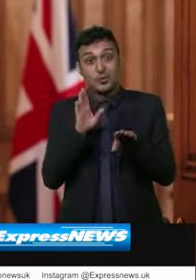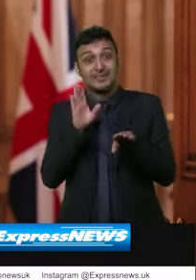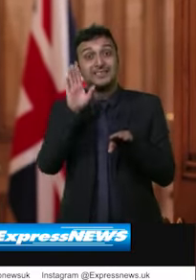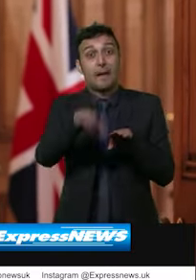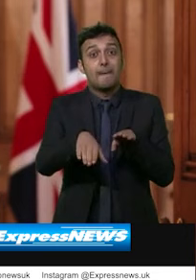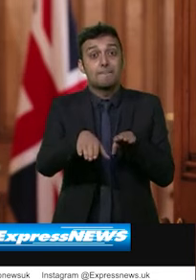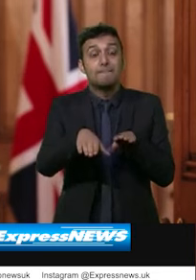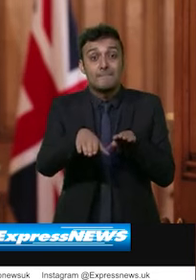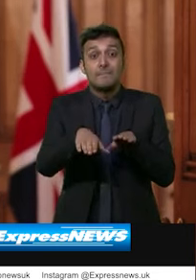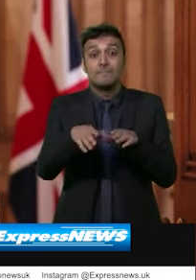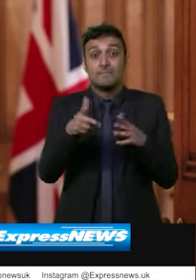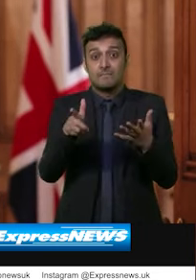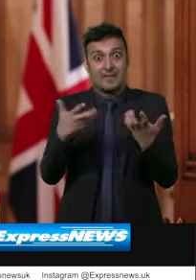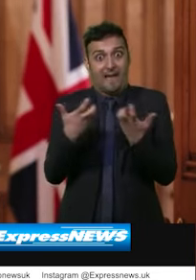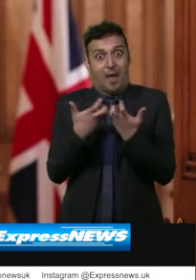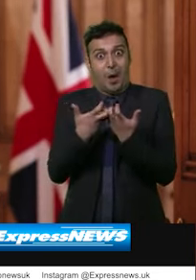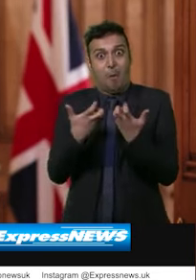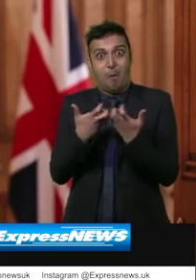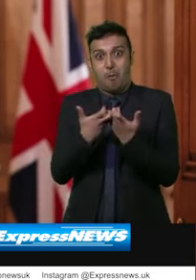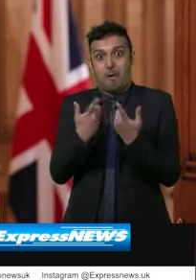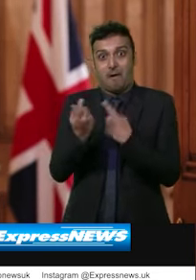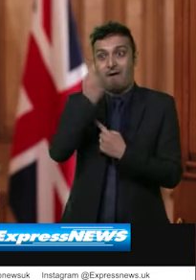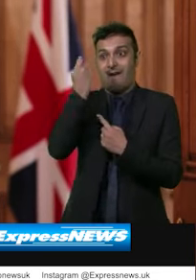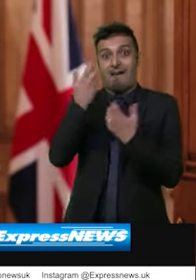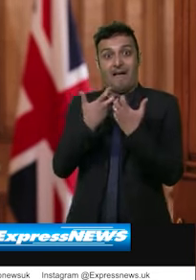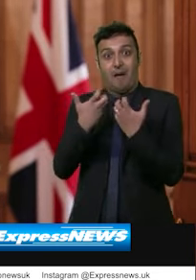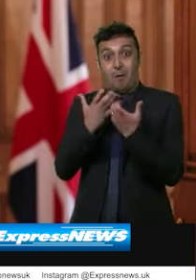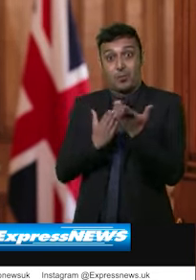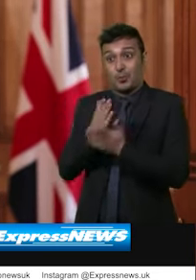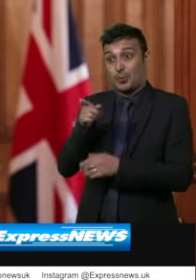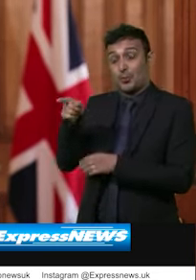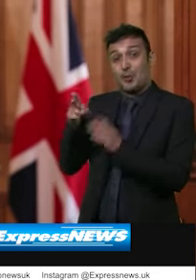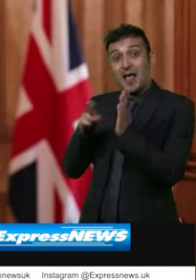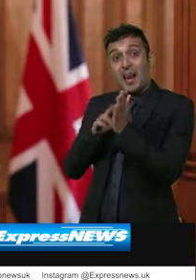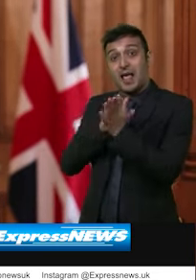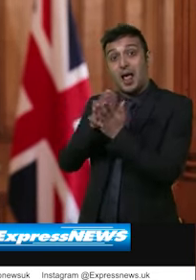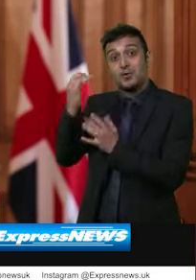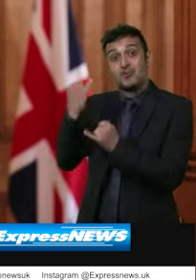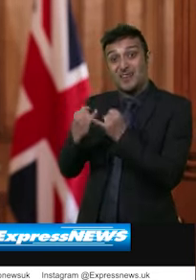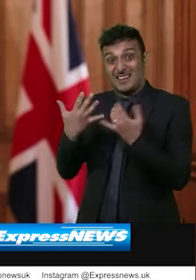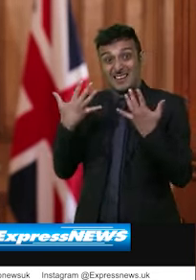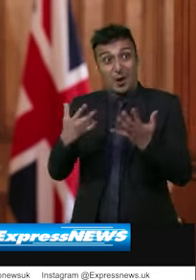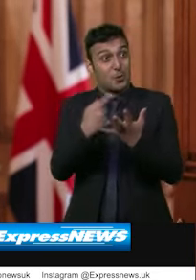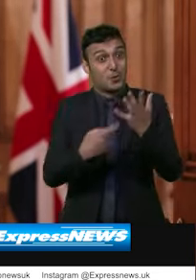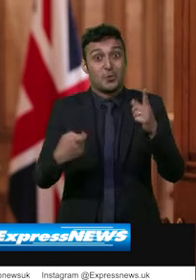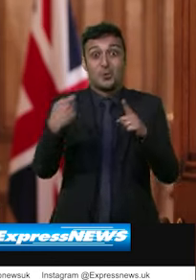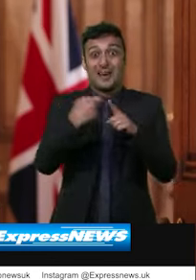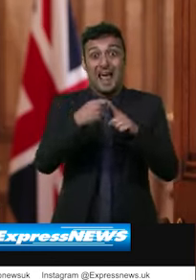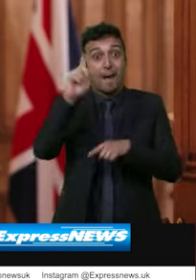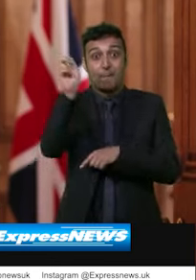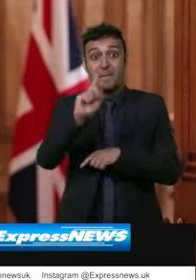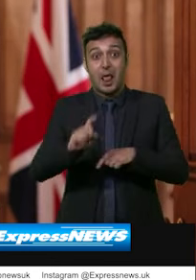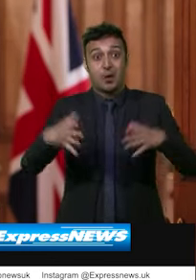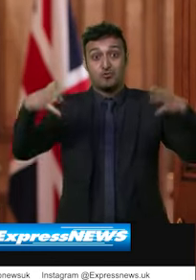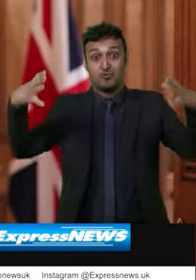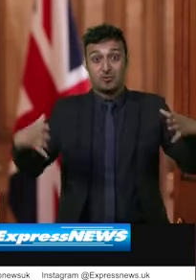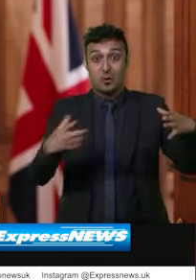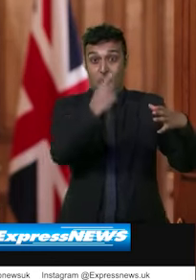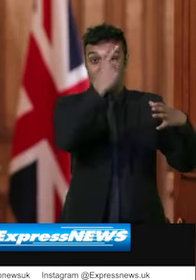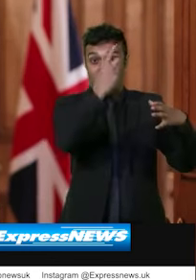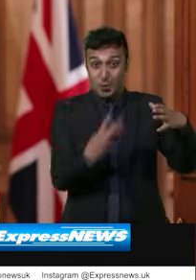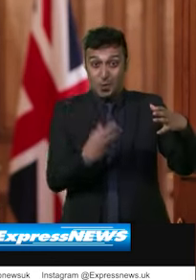sobre todo gracia a nuestro gen ya que ese que ahora ha vacunado a más de un tercio de toda la población del reino unido